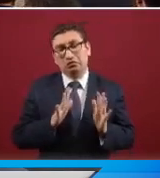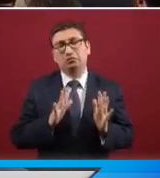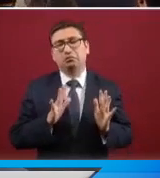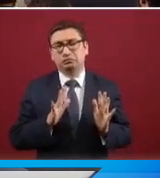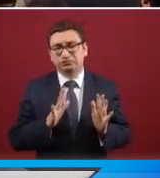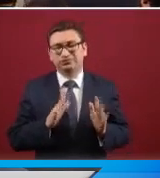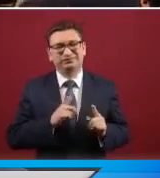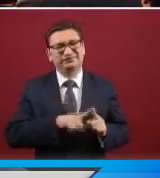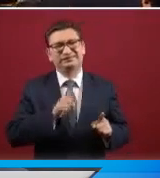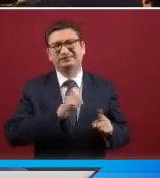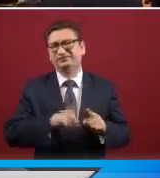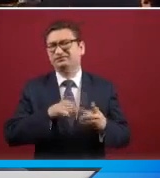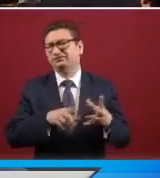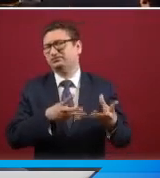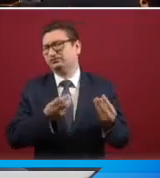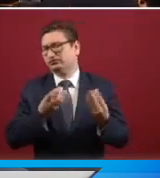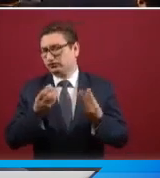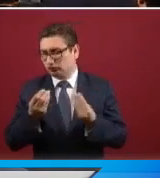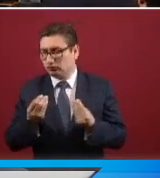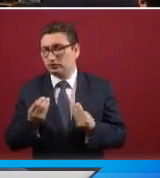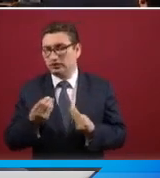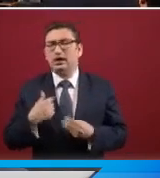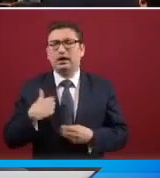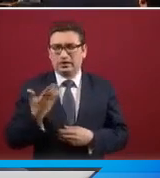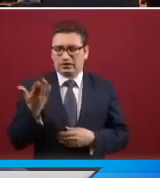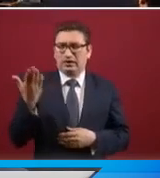Lo dije hace 8 días,